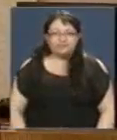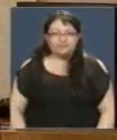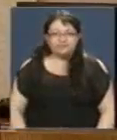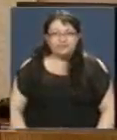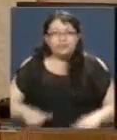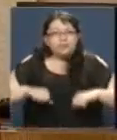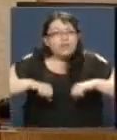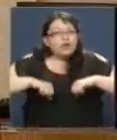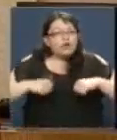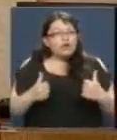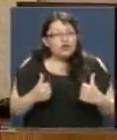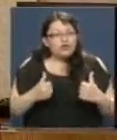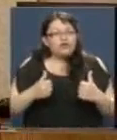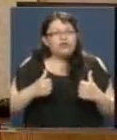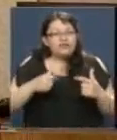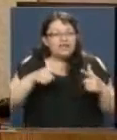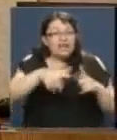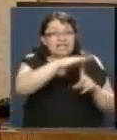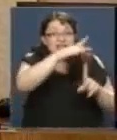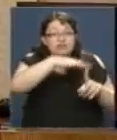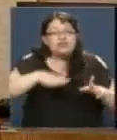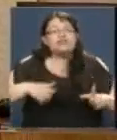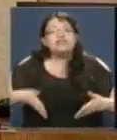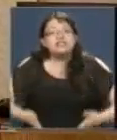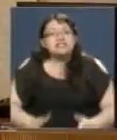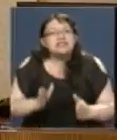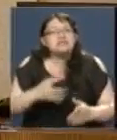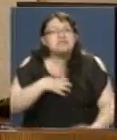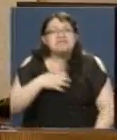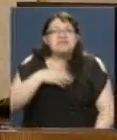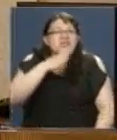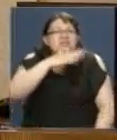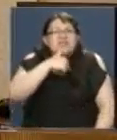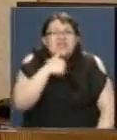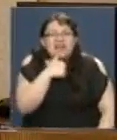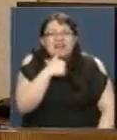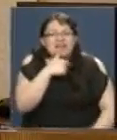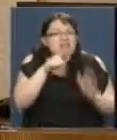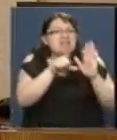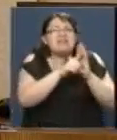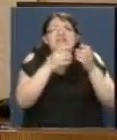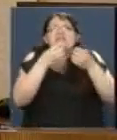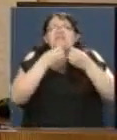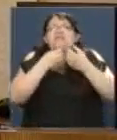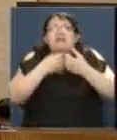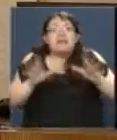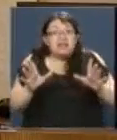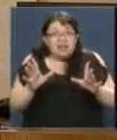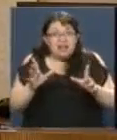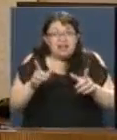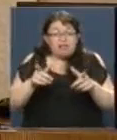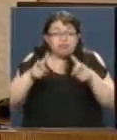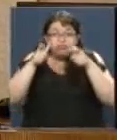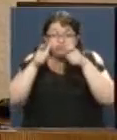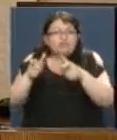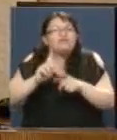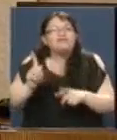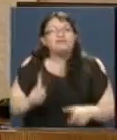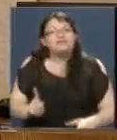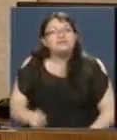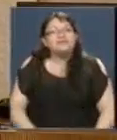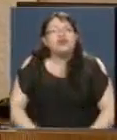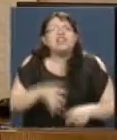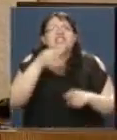Jóvenes nacidos en esas condiciones ya no tienen miedo y ninguna ley los va a detener. Se dice de esta ley